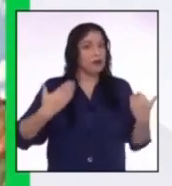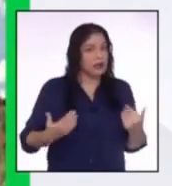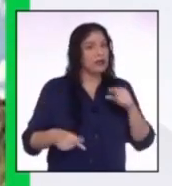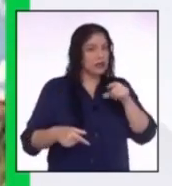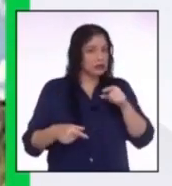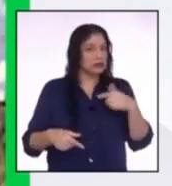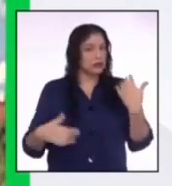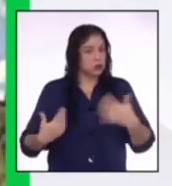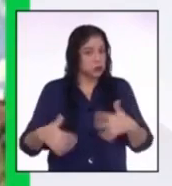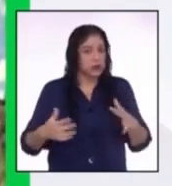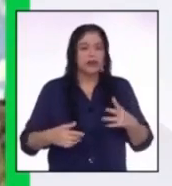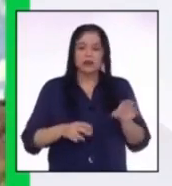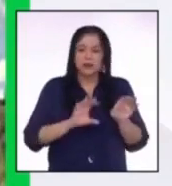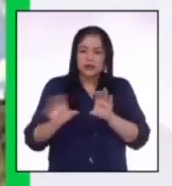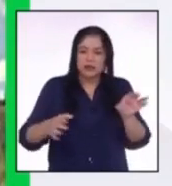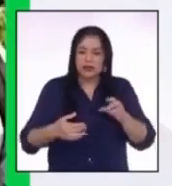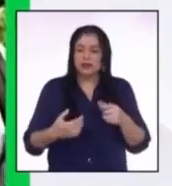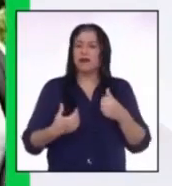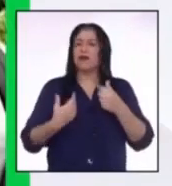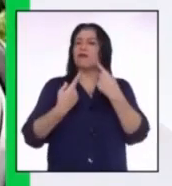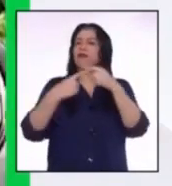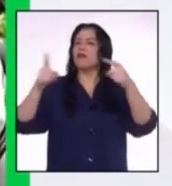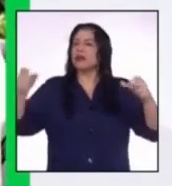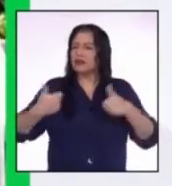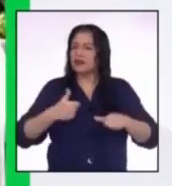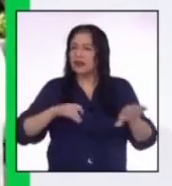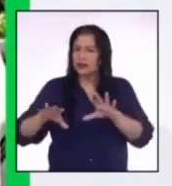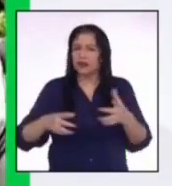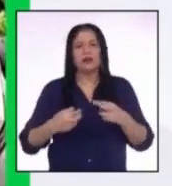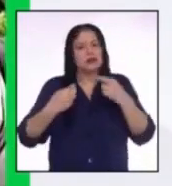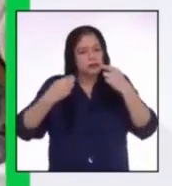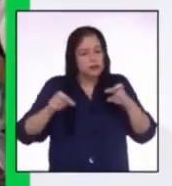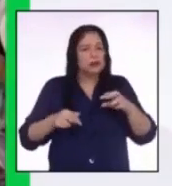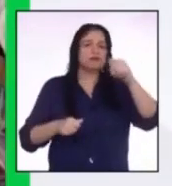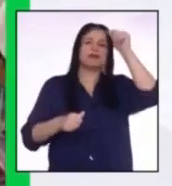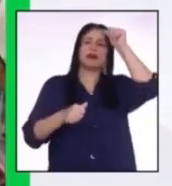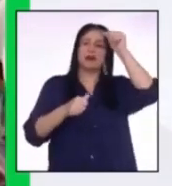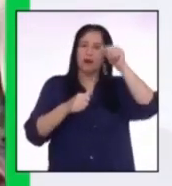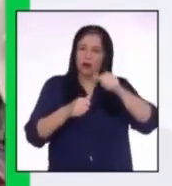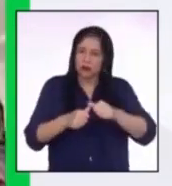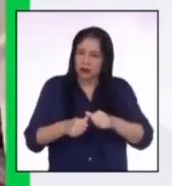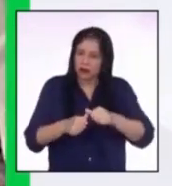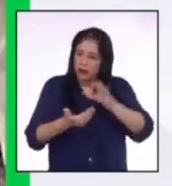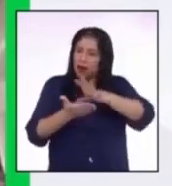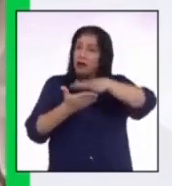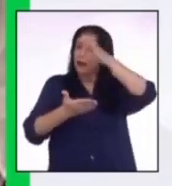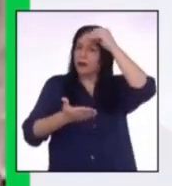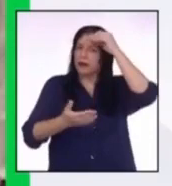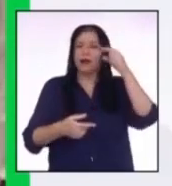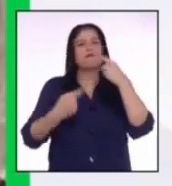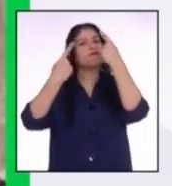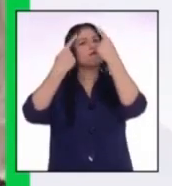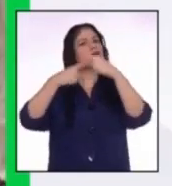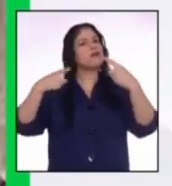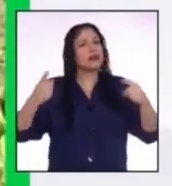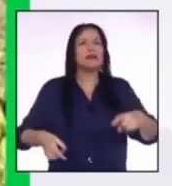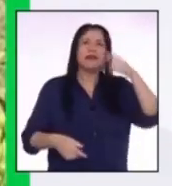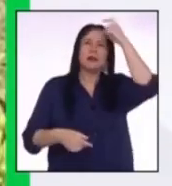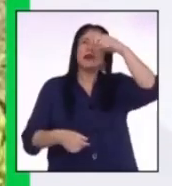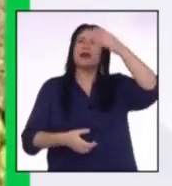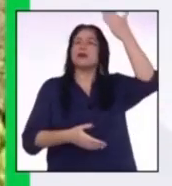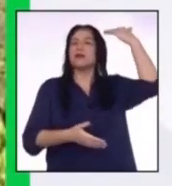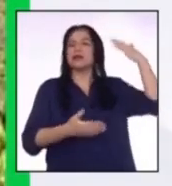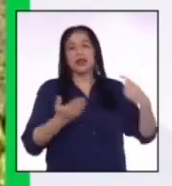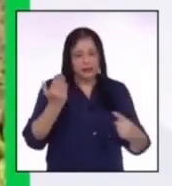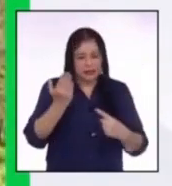estamos realizando acciones que nos permitan recordar y aprender diversas sabidurías